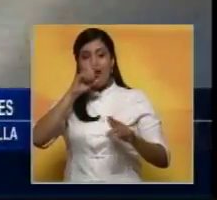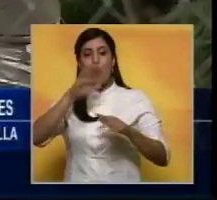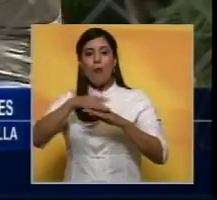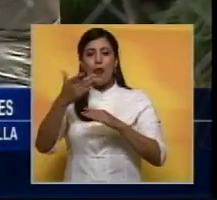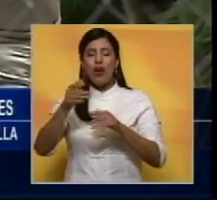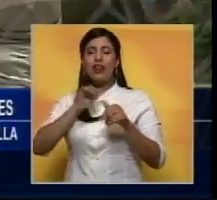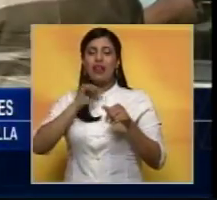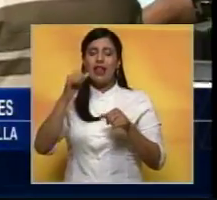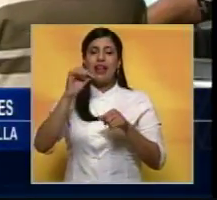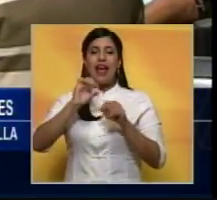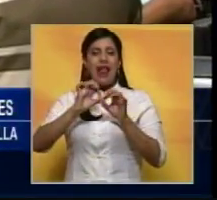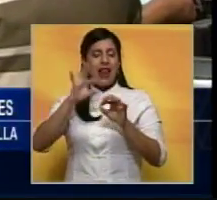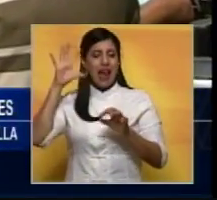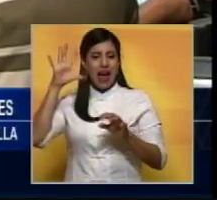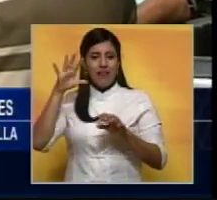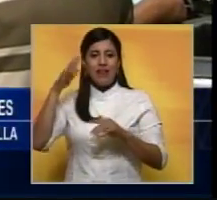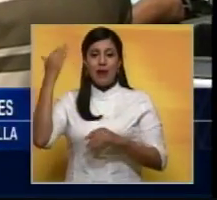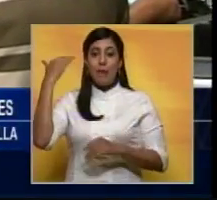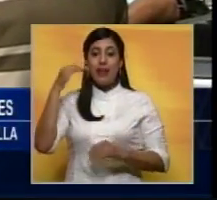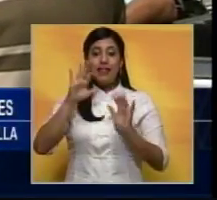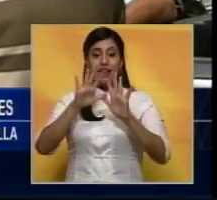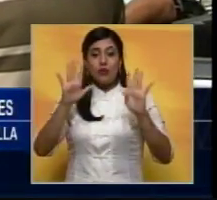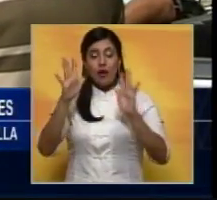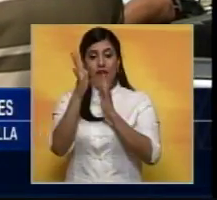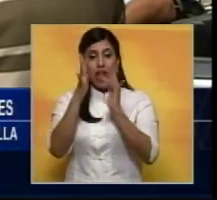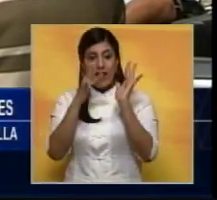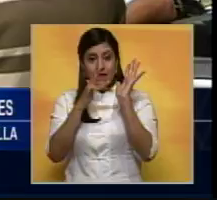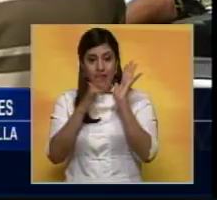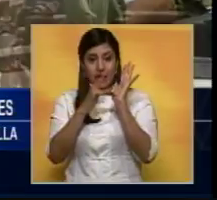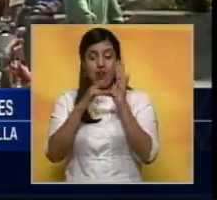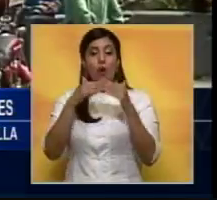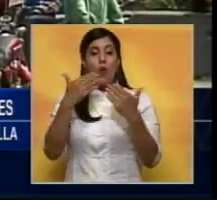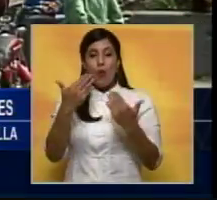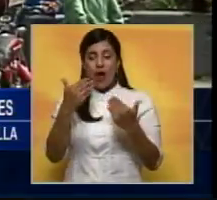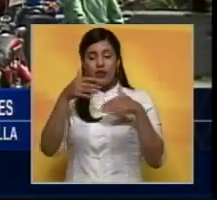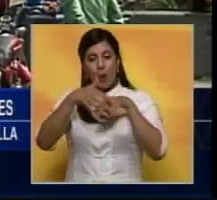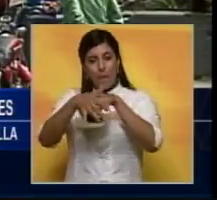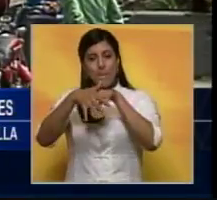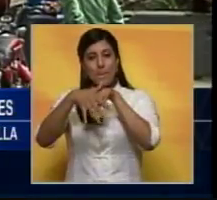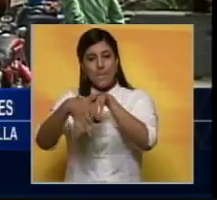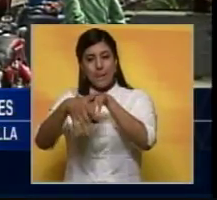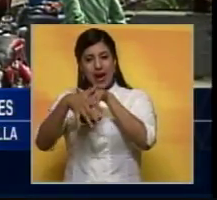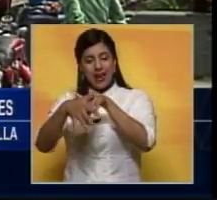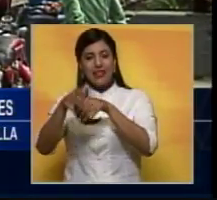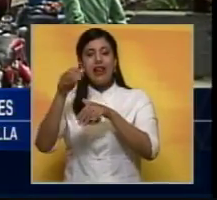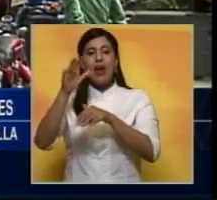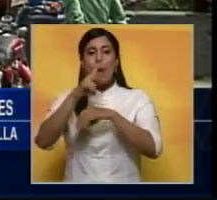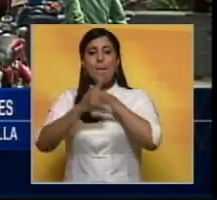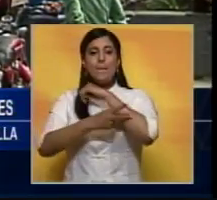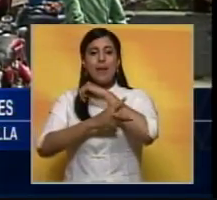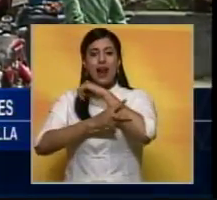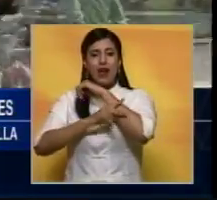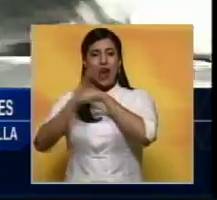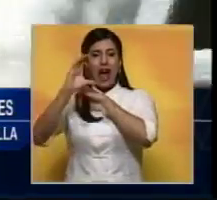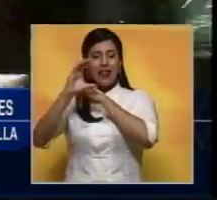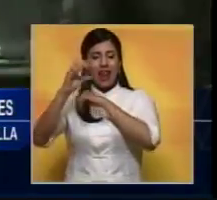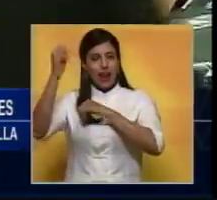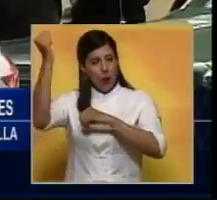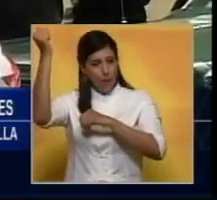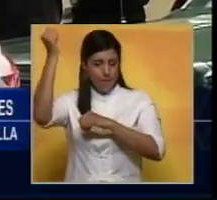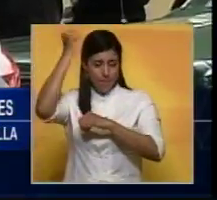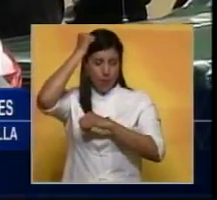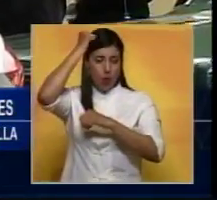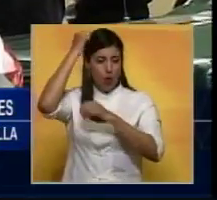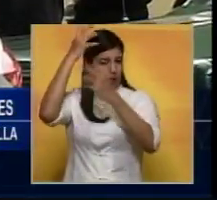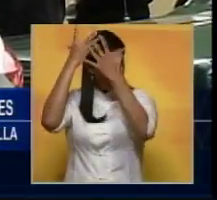de mantenerse en estado de gravedad desde el pasado 19 de abril, cuando durante una manifestación realizada en la parroquia La Candelaria fue impactada en